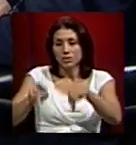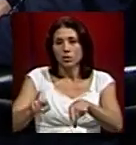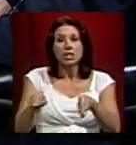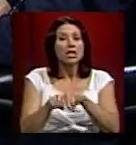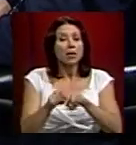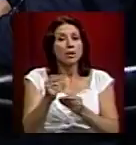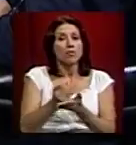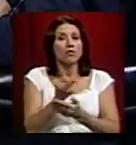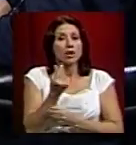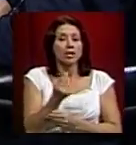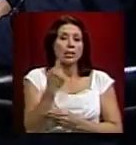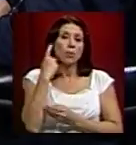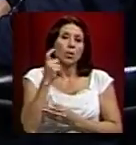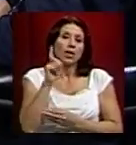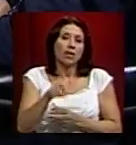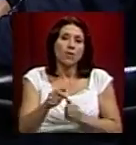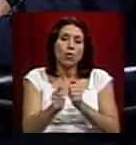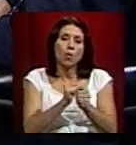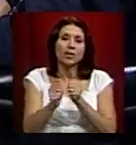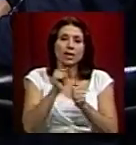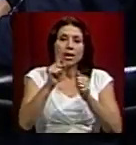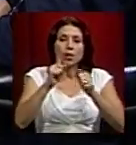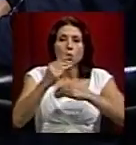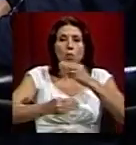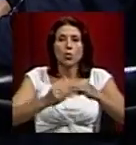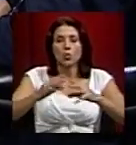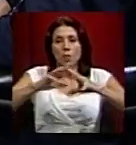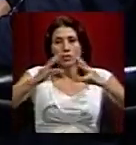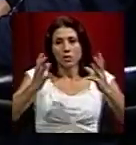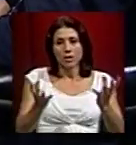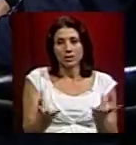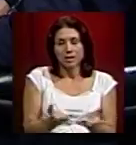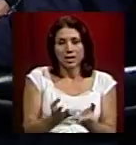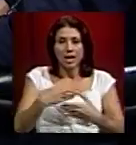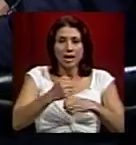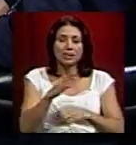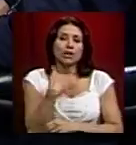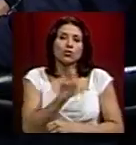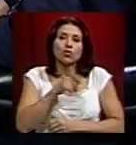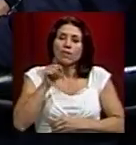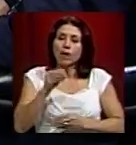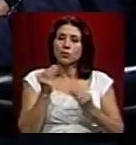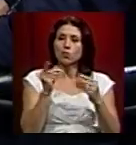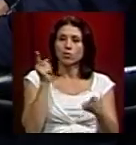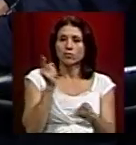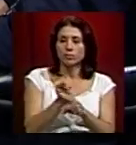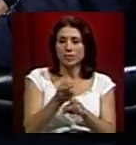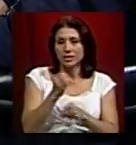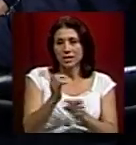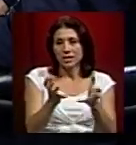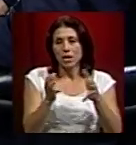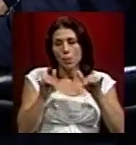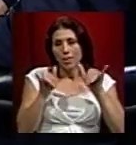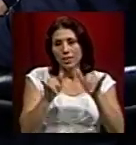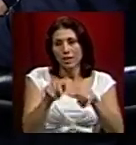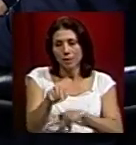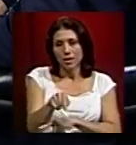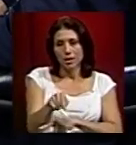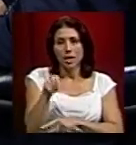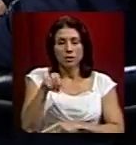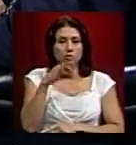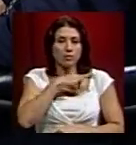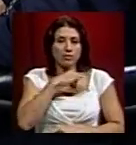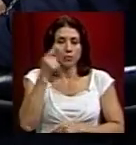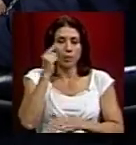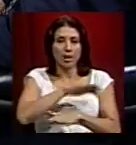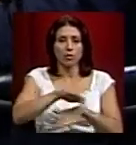un mundo más globalizado que hace que me tenga que hacer muy eficiente si me quiero mantener en ese negocio. Y eso yo creo que es beneficio para